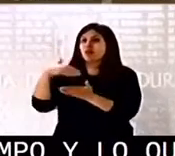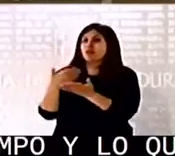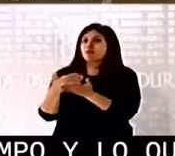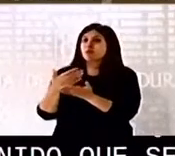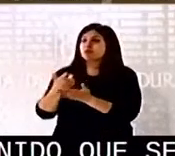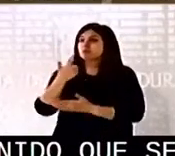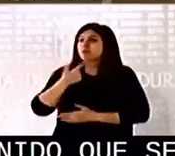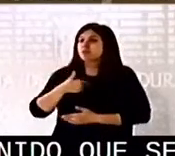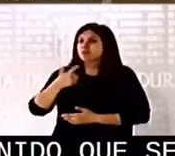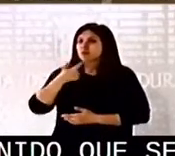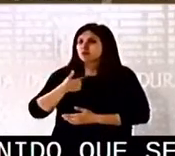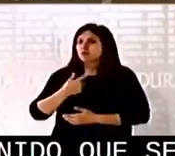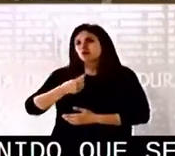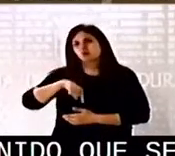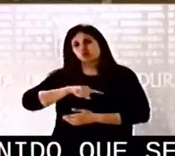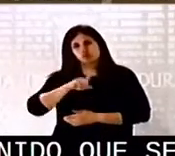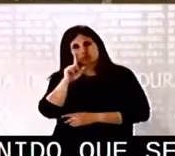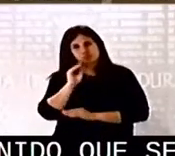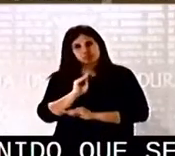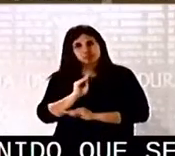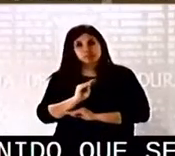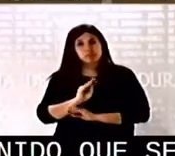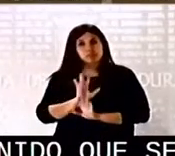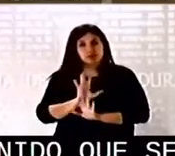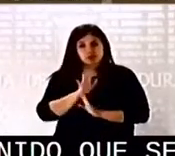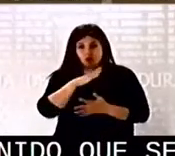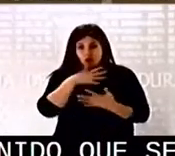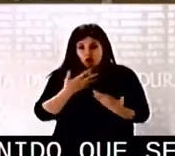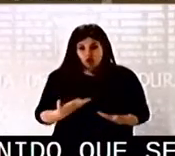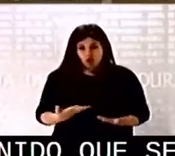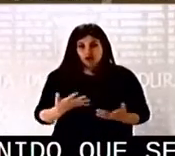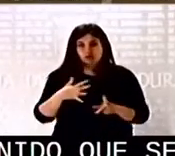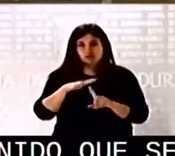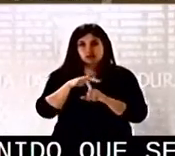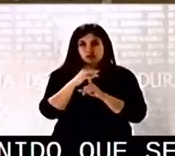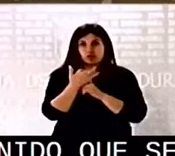precavidos, pero ahora en esta situación